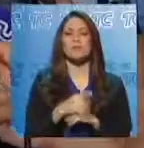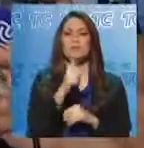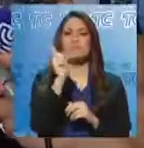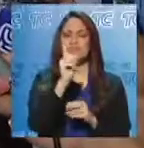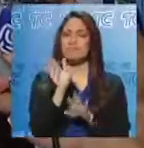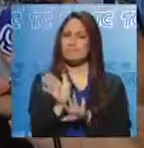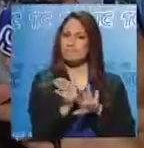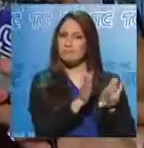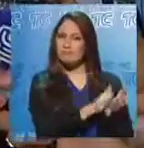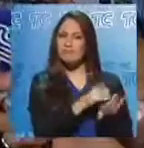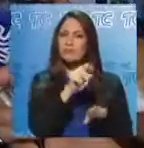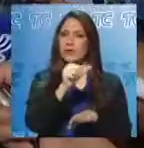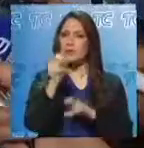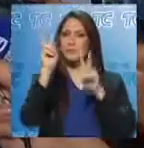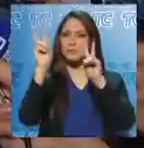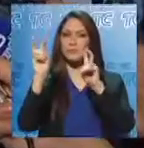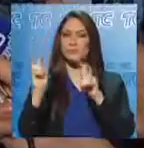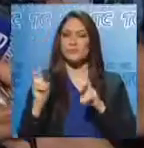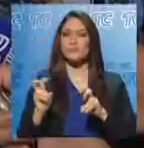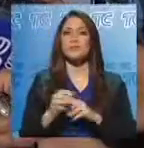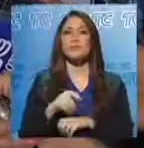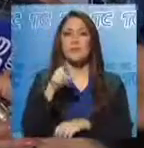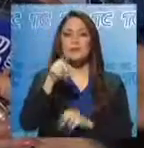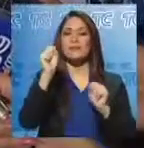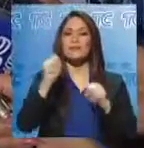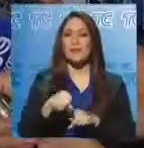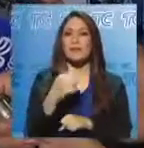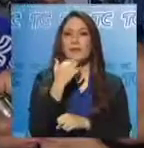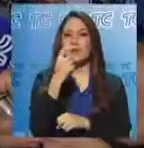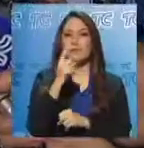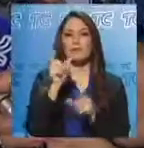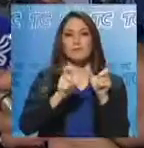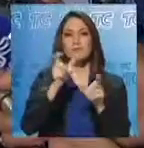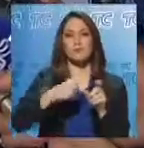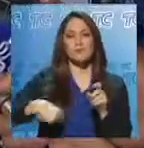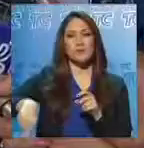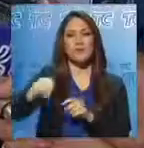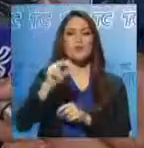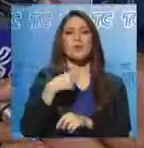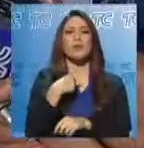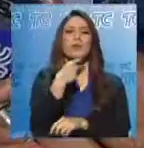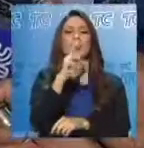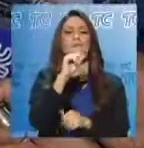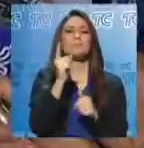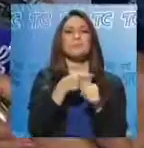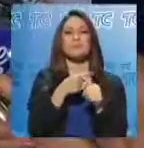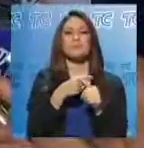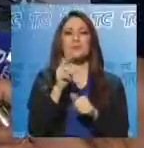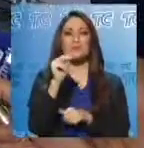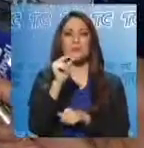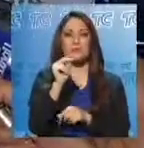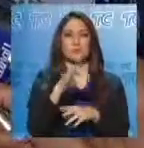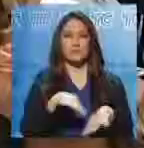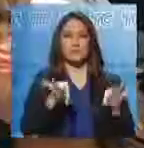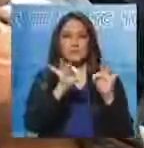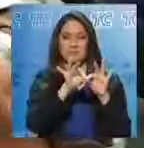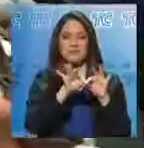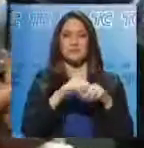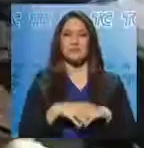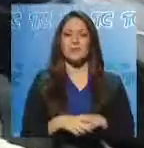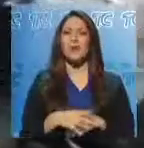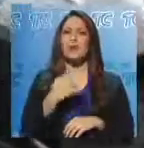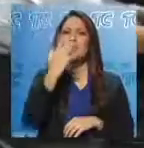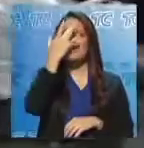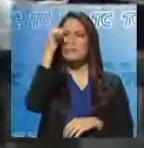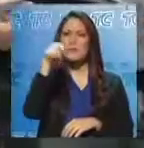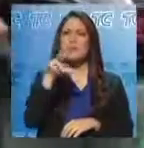lado tantos otros temas que puede ser que afecten a gran parte de la población? No digo que lo primero no sea importante. ¿Por qué Cupre